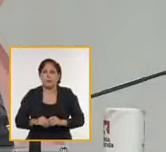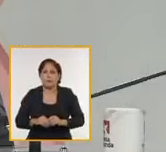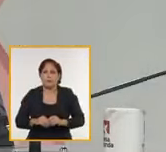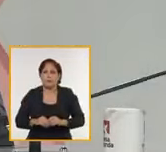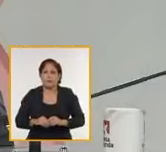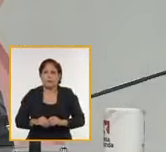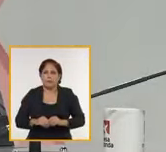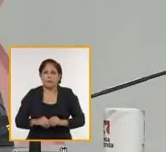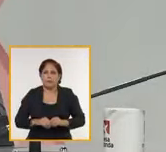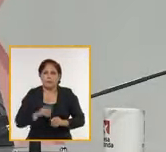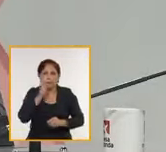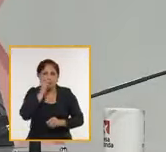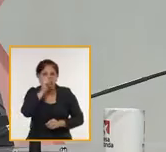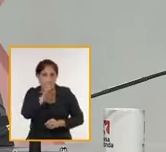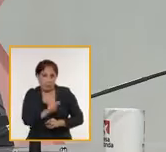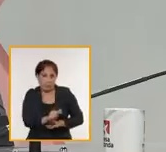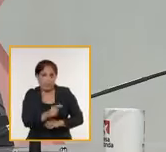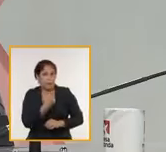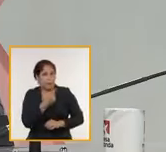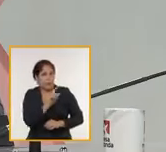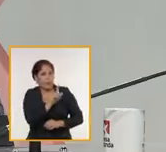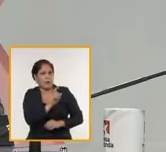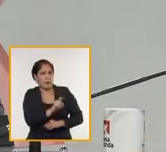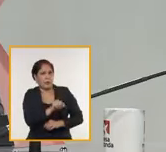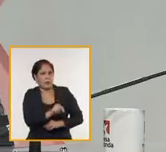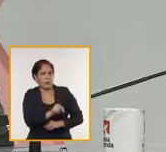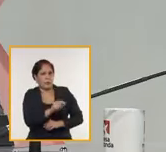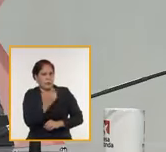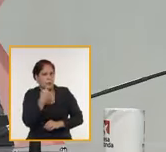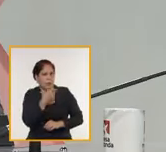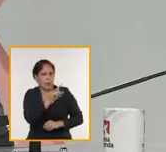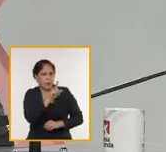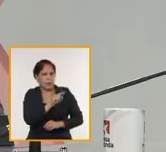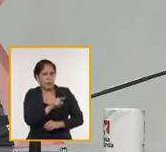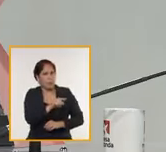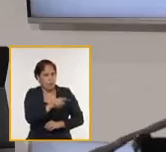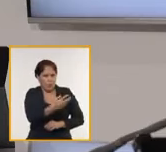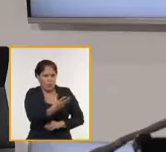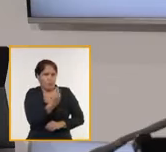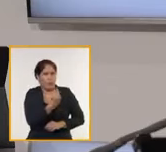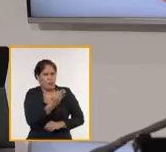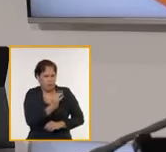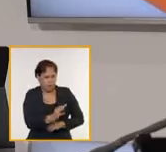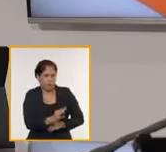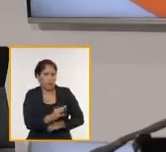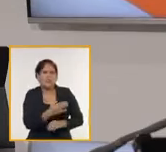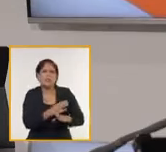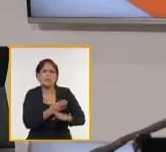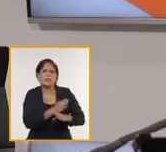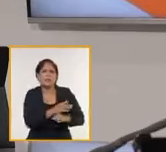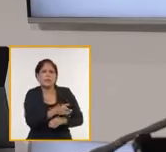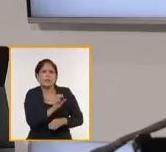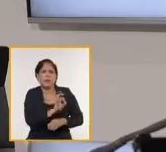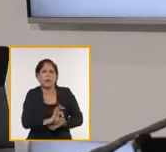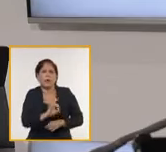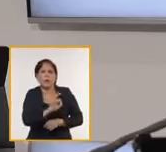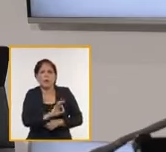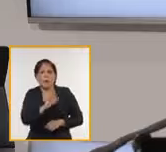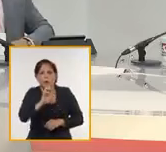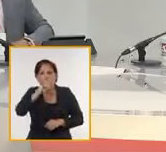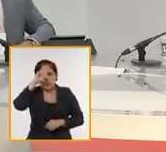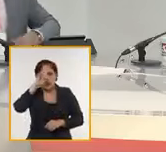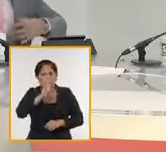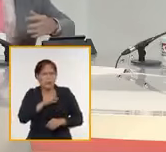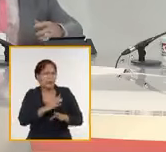Regalado, yo creo que lo primero sería definir un poco qué es esta organización,